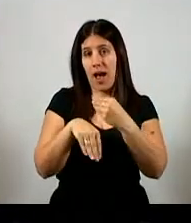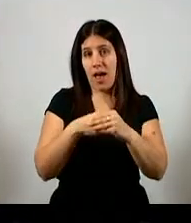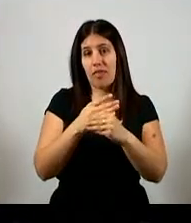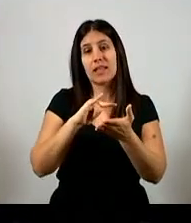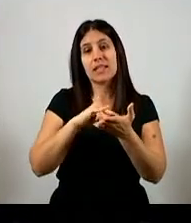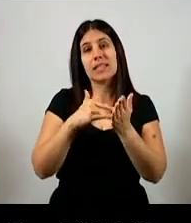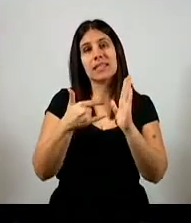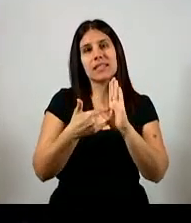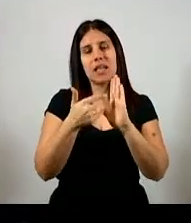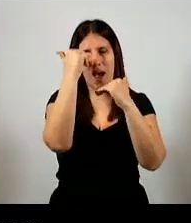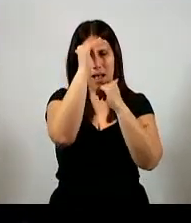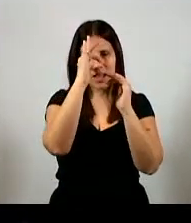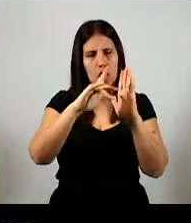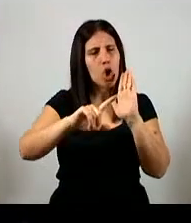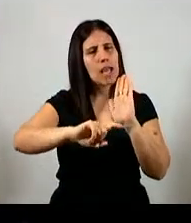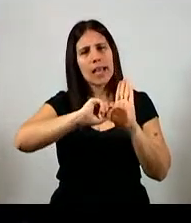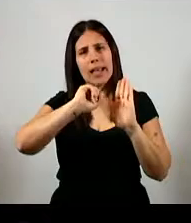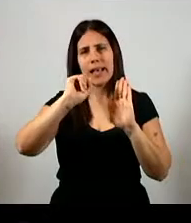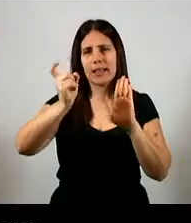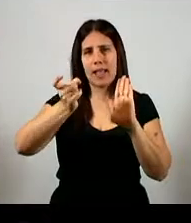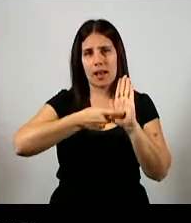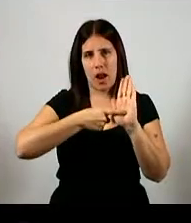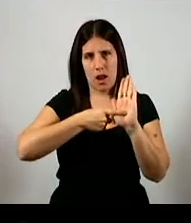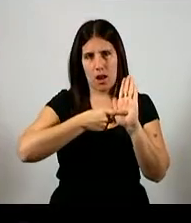atención integral con itinerarios